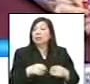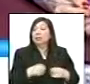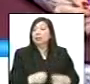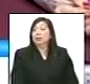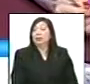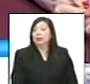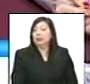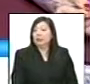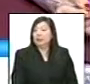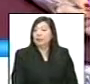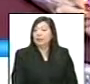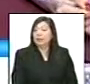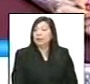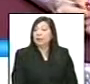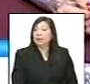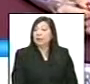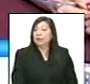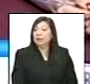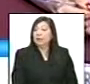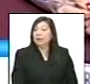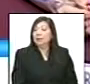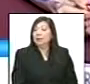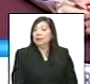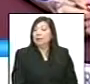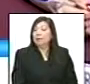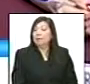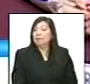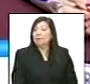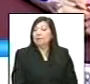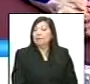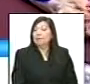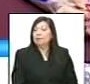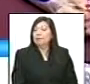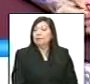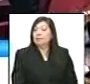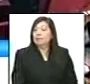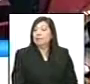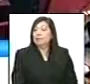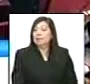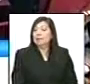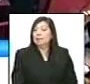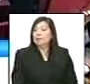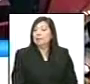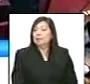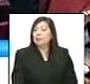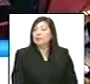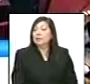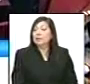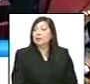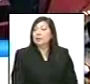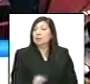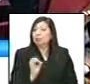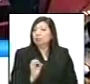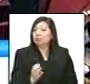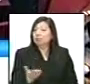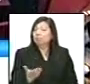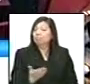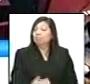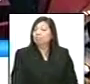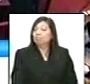pide una interrupción la congresista Glave a través suyo, presidente. Congresista Glave, antes dejando la precisión de